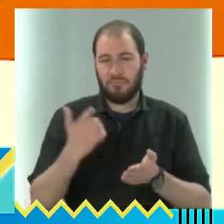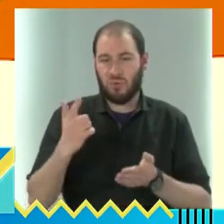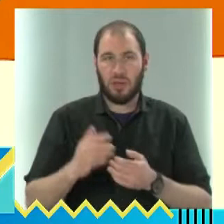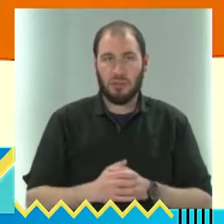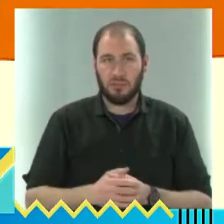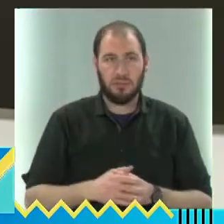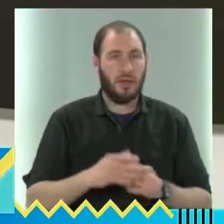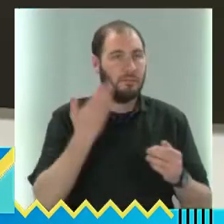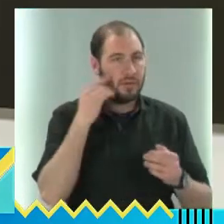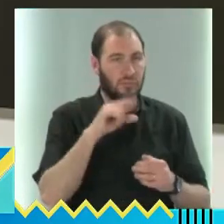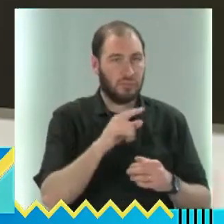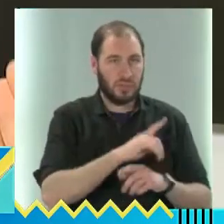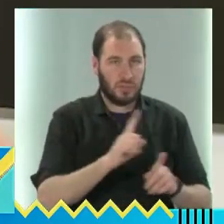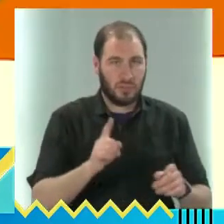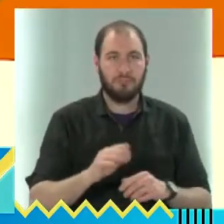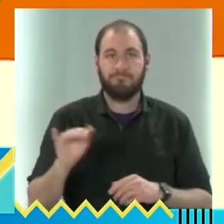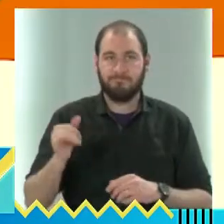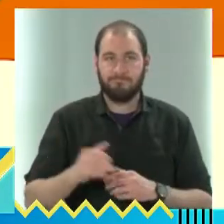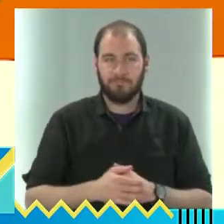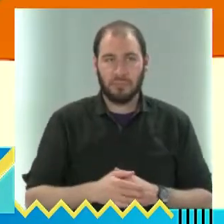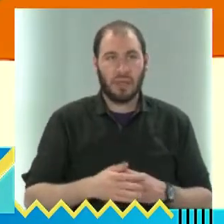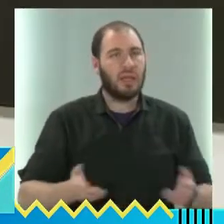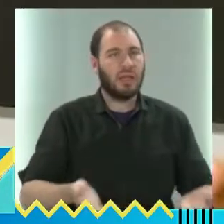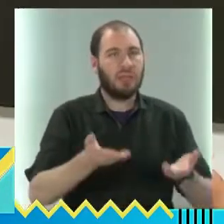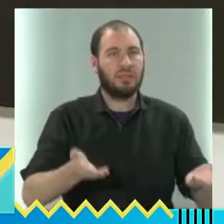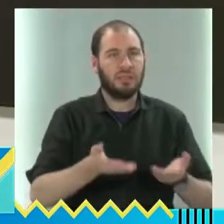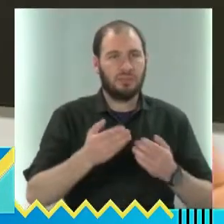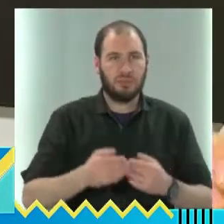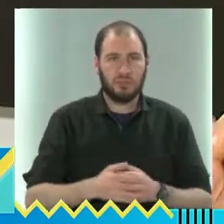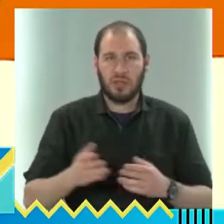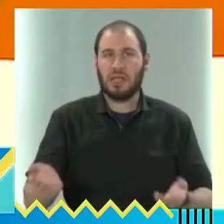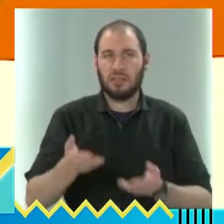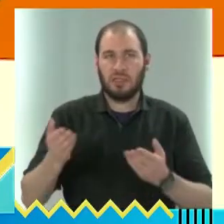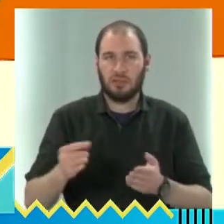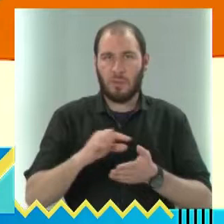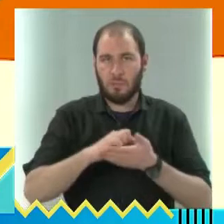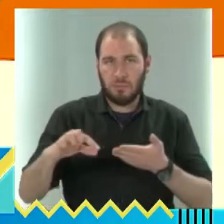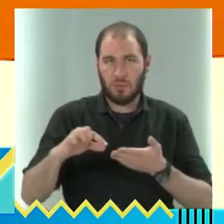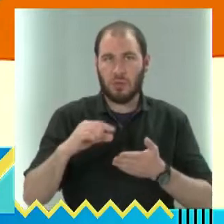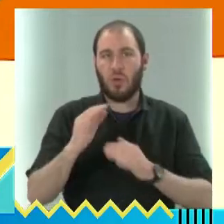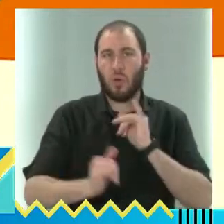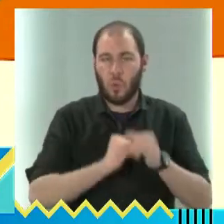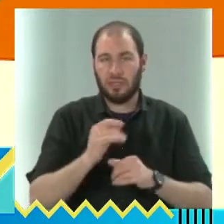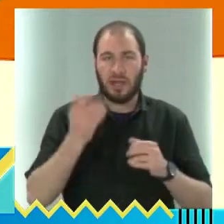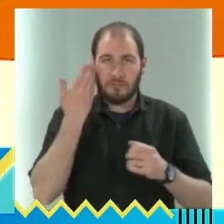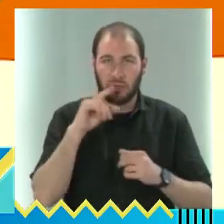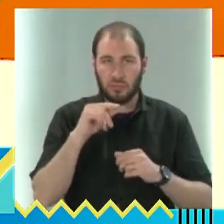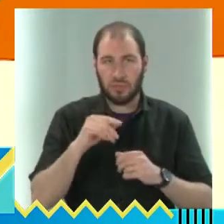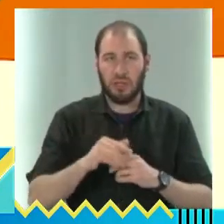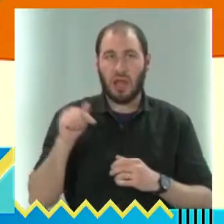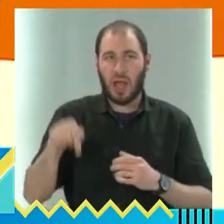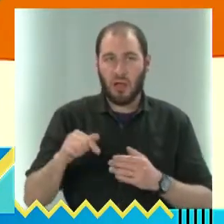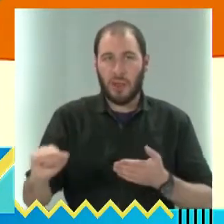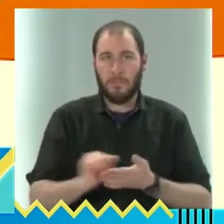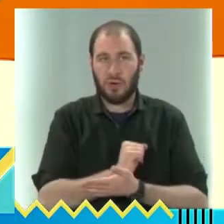no no existe. A través de redes sociales. Exactamente. Esa incitación, convocar el inciso expreso que se refería a las redes sociales, hoy